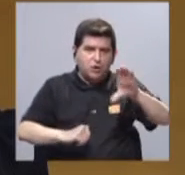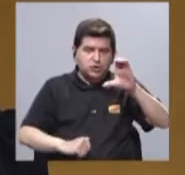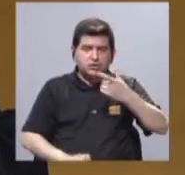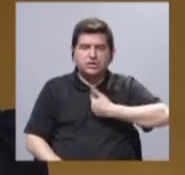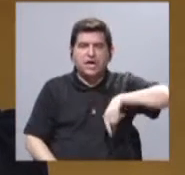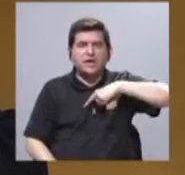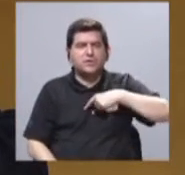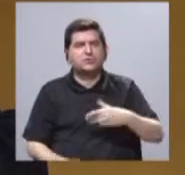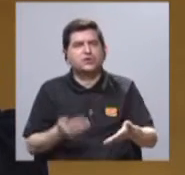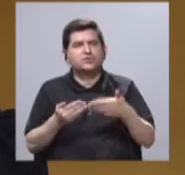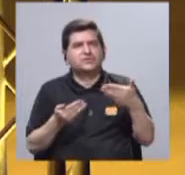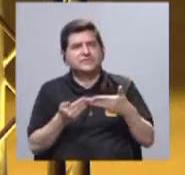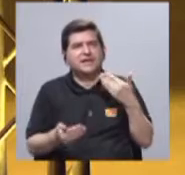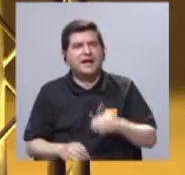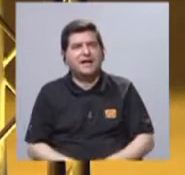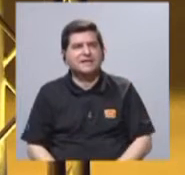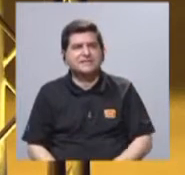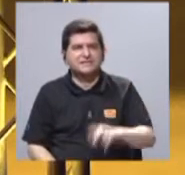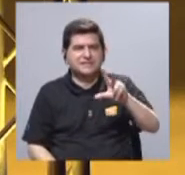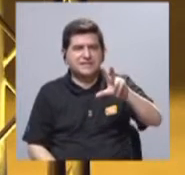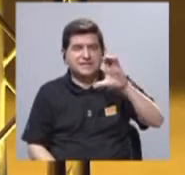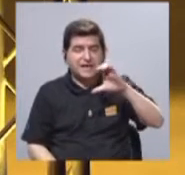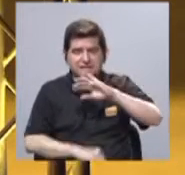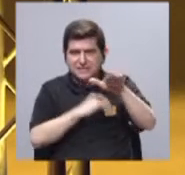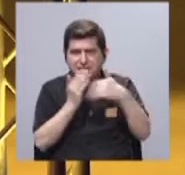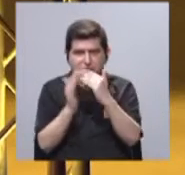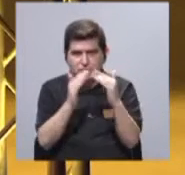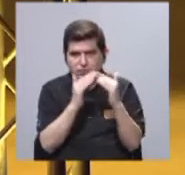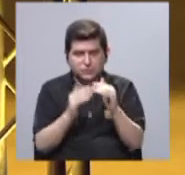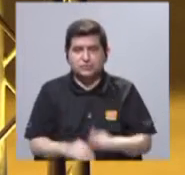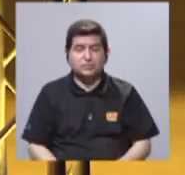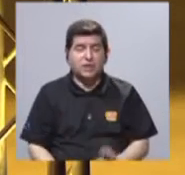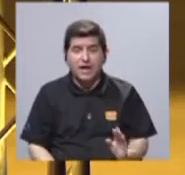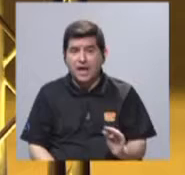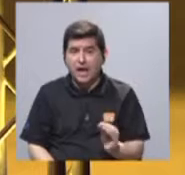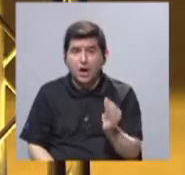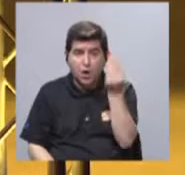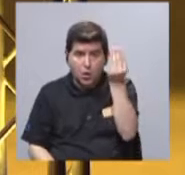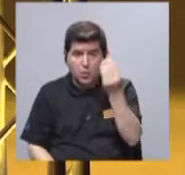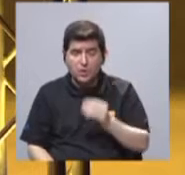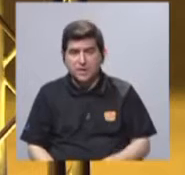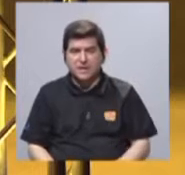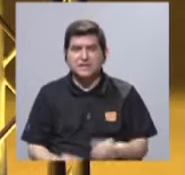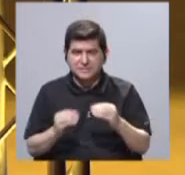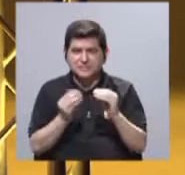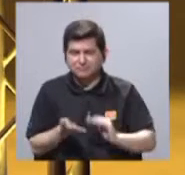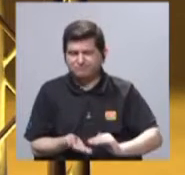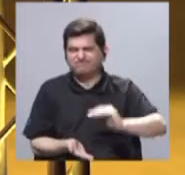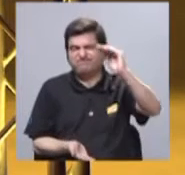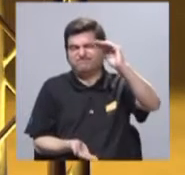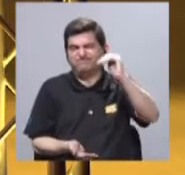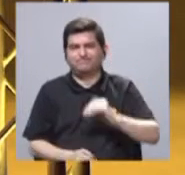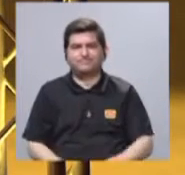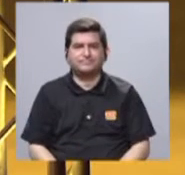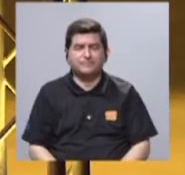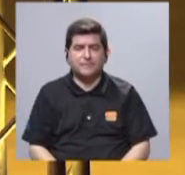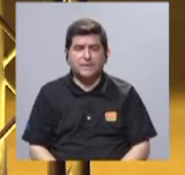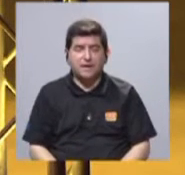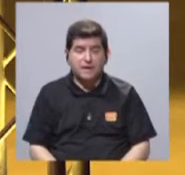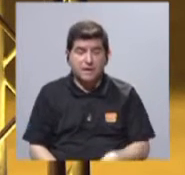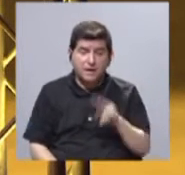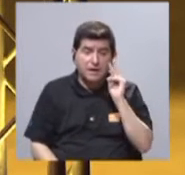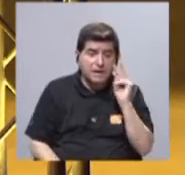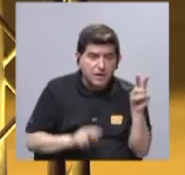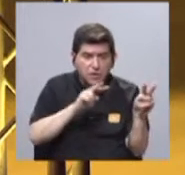nosotros estaremos casi 300 de tasa global en toda la población yo digo que en jóvenes están mucho más disparadas y vamos